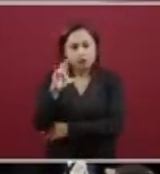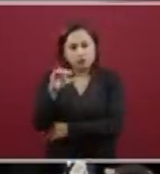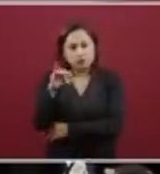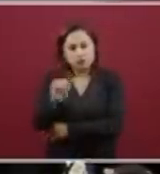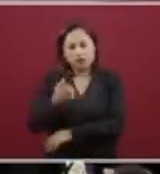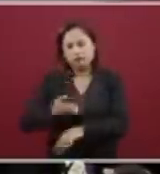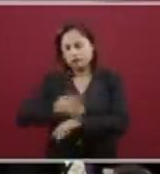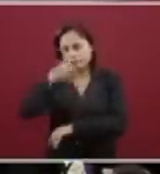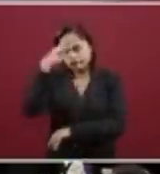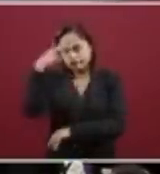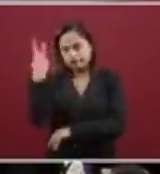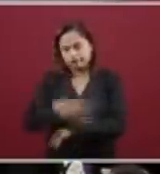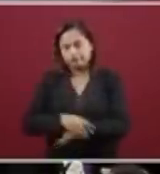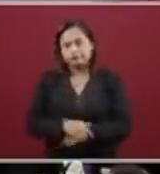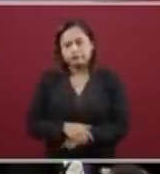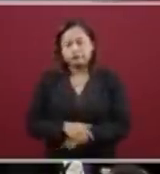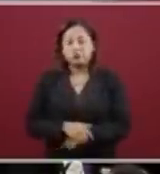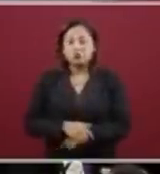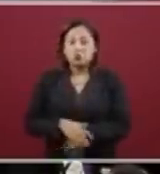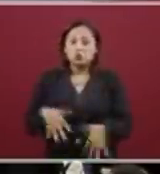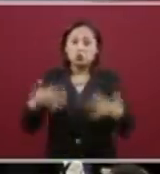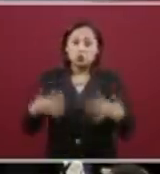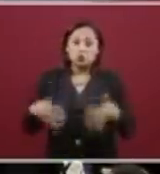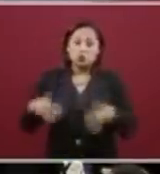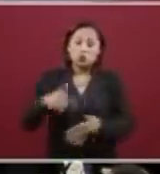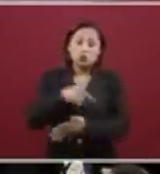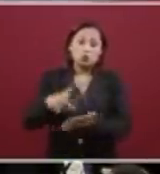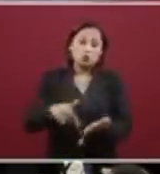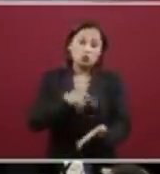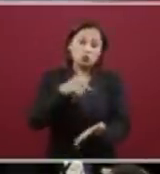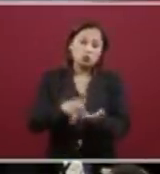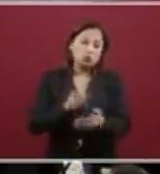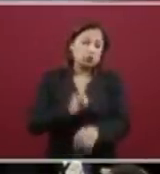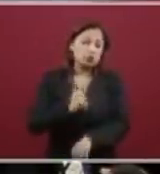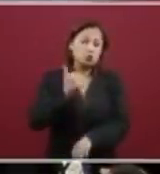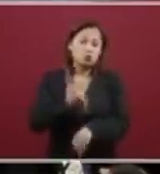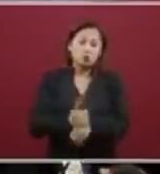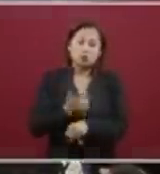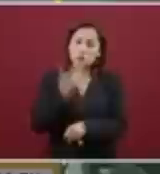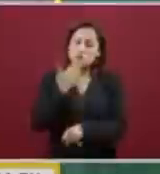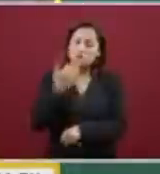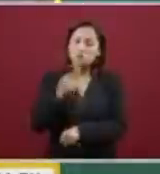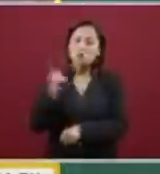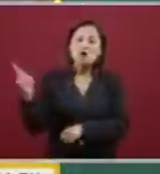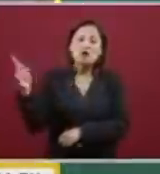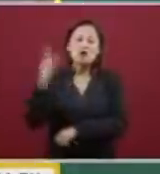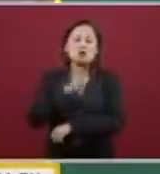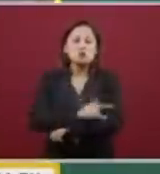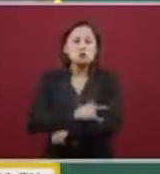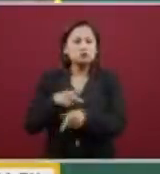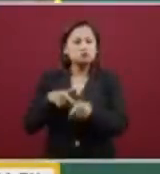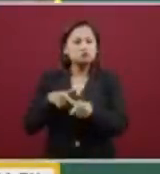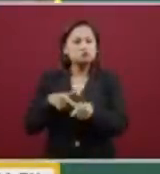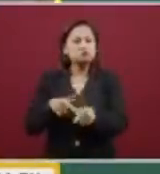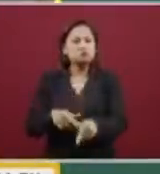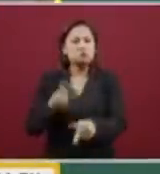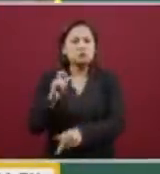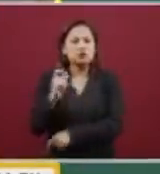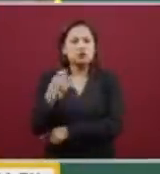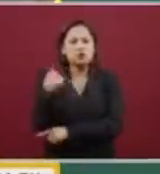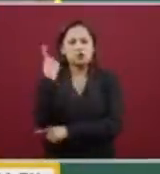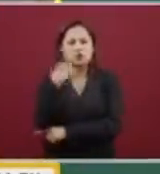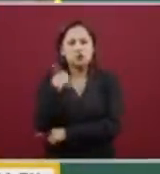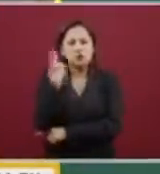de un valioso activo estratégico del estado mexicano será un aeropuerto que funcionara de manera continua las 24 horas con capacidad